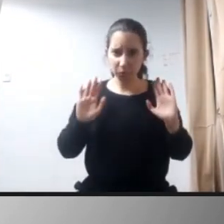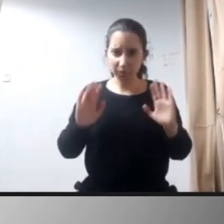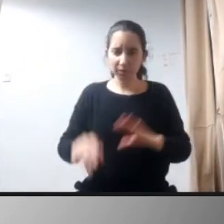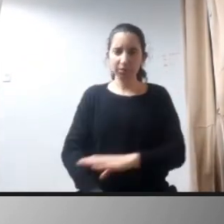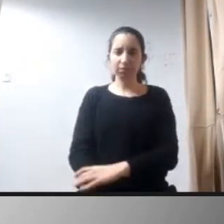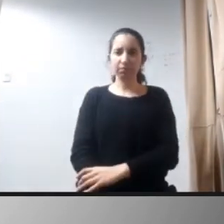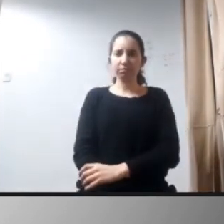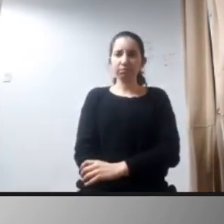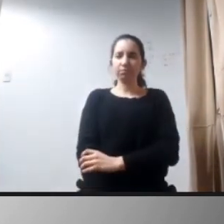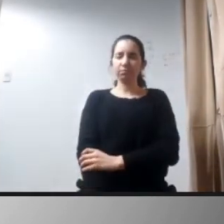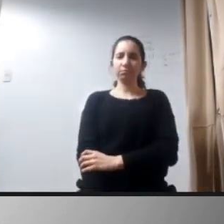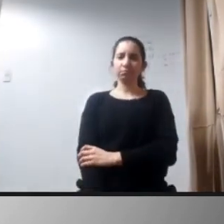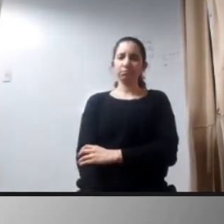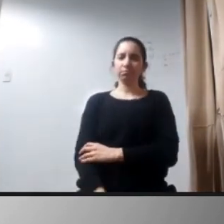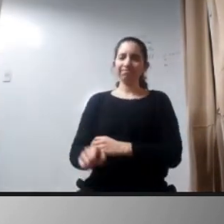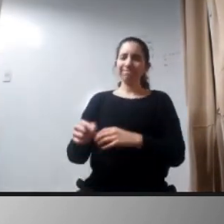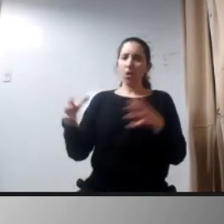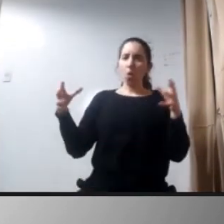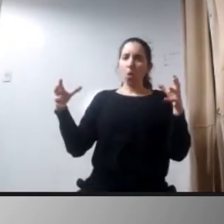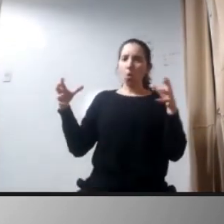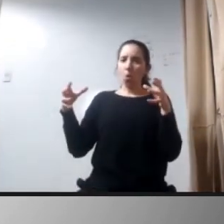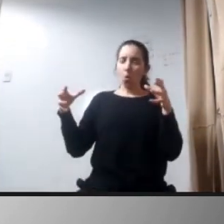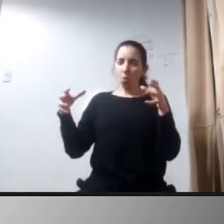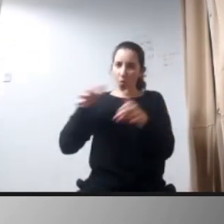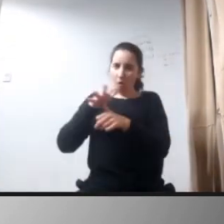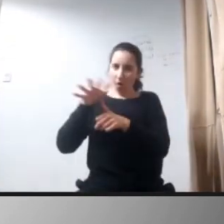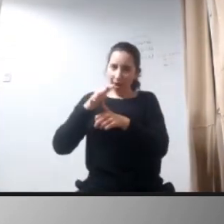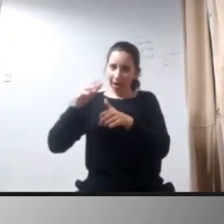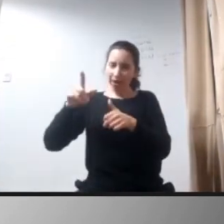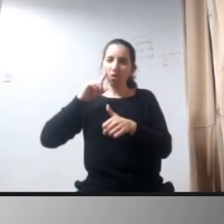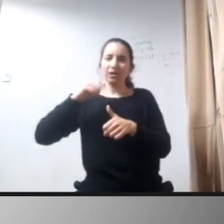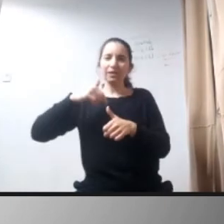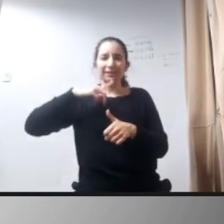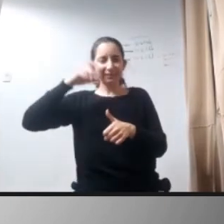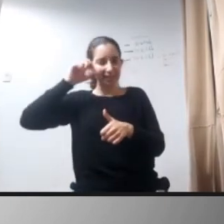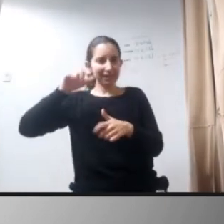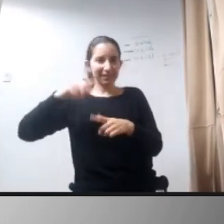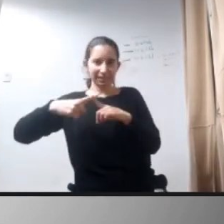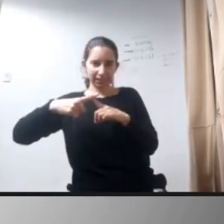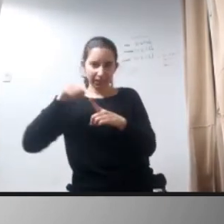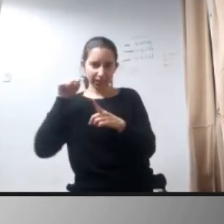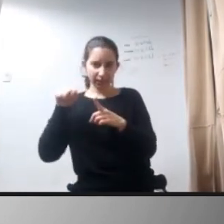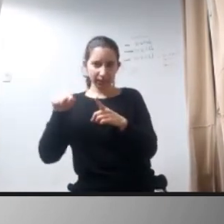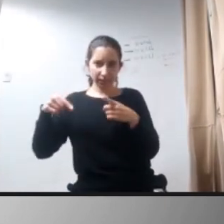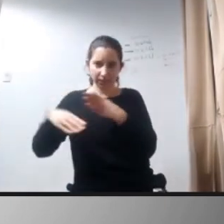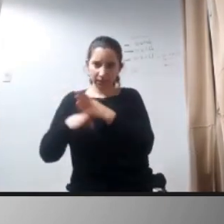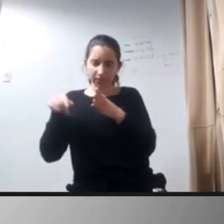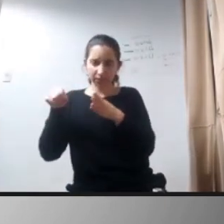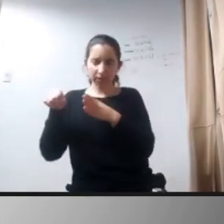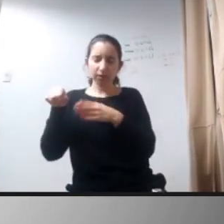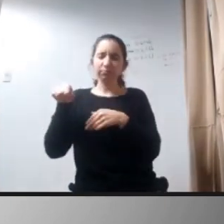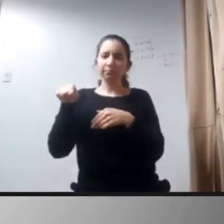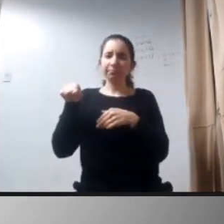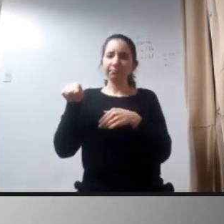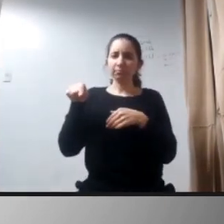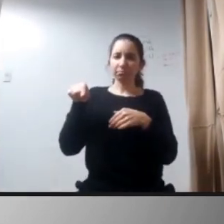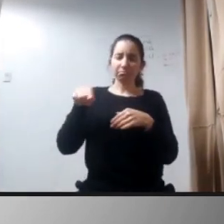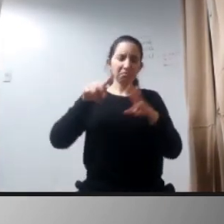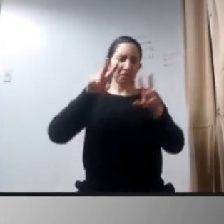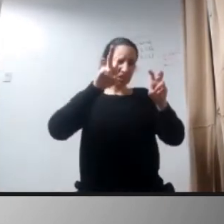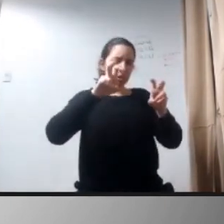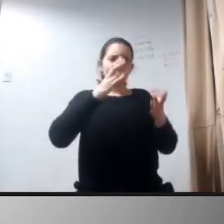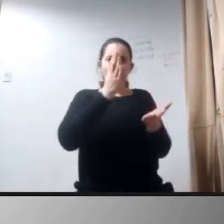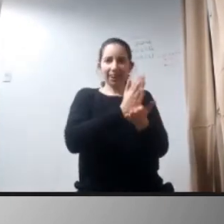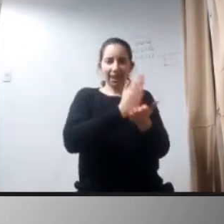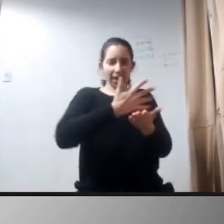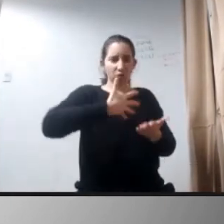personalmente en general el movimiento intersex no activa en contra de los derechos reproductivos incluyendo el derecho al aborto, es